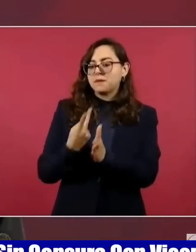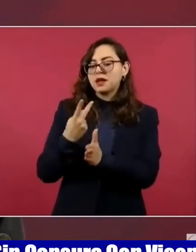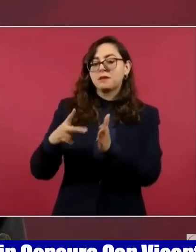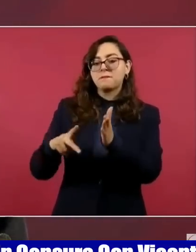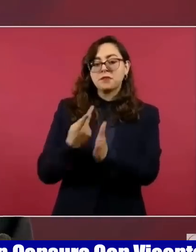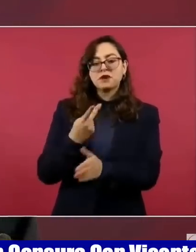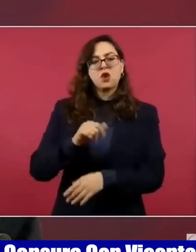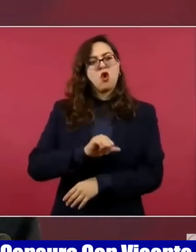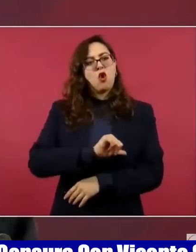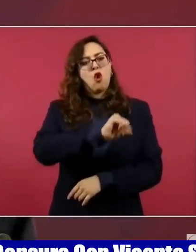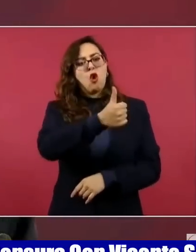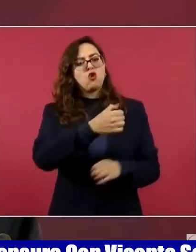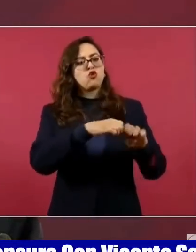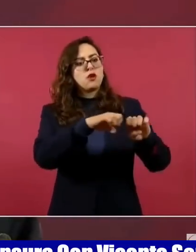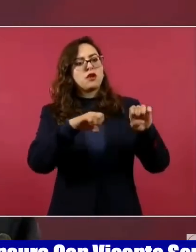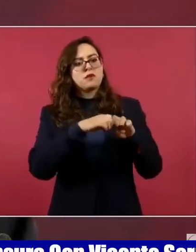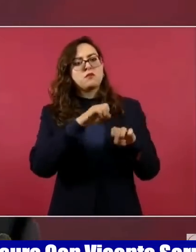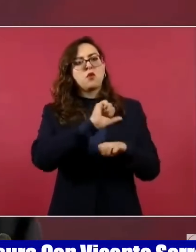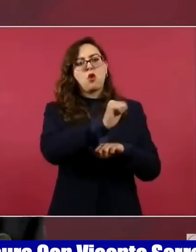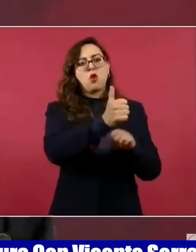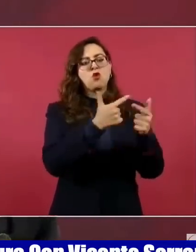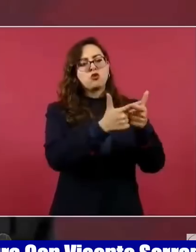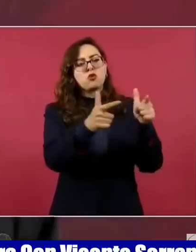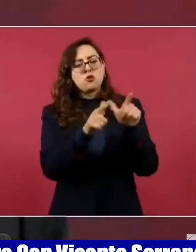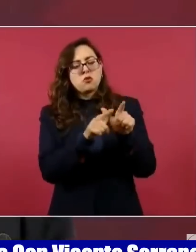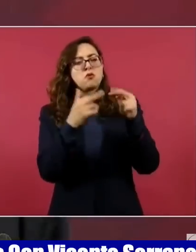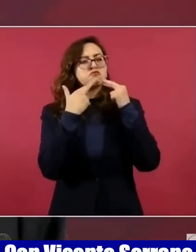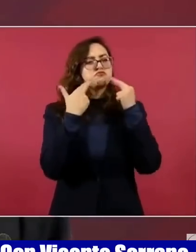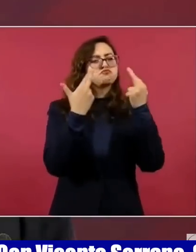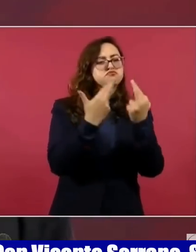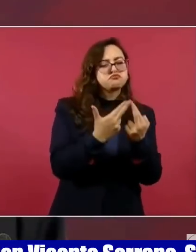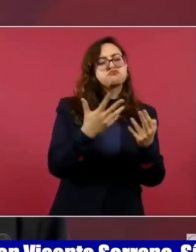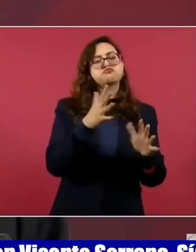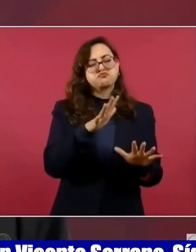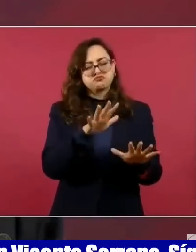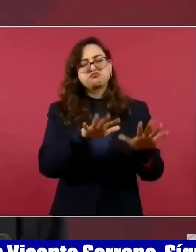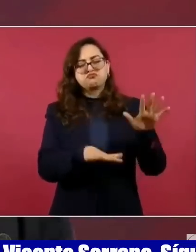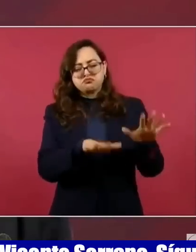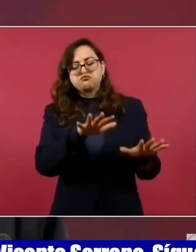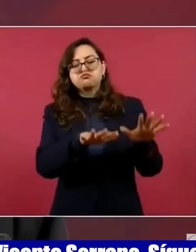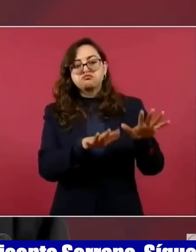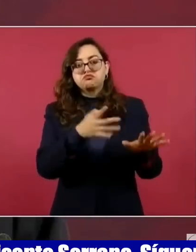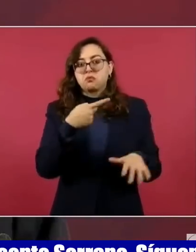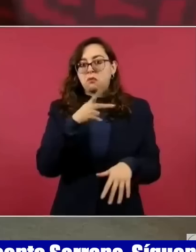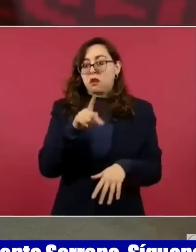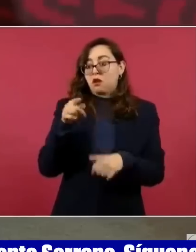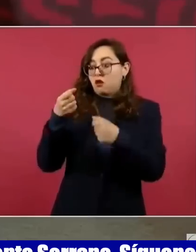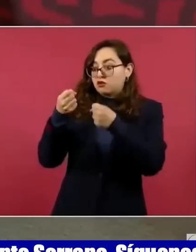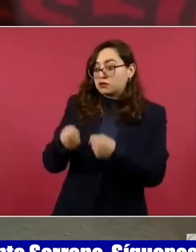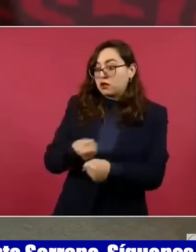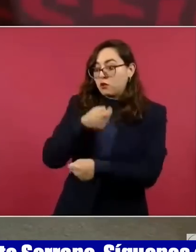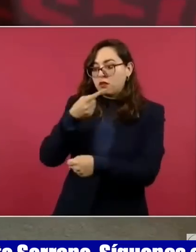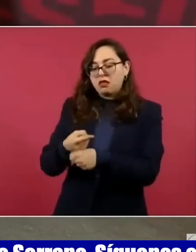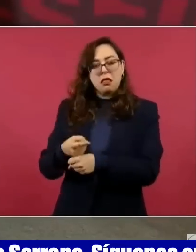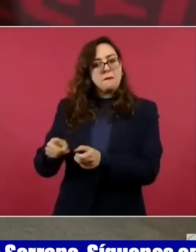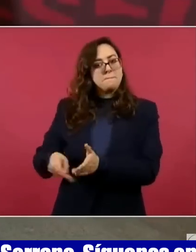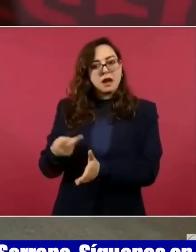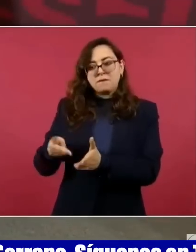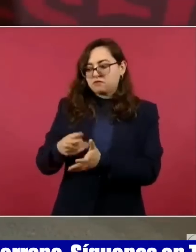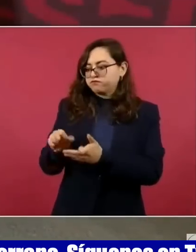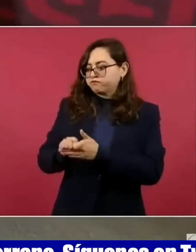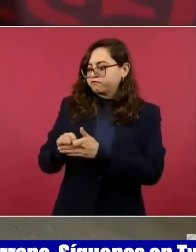programa de transformación en donde no necesariamente se requiere la modificación de leyes, y que eso pues lo definieron desde un